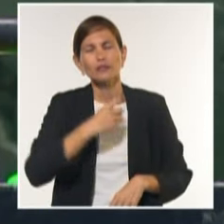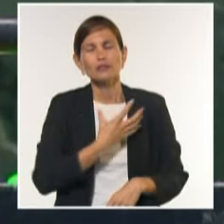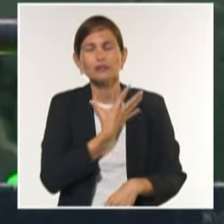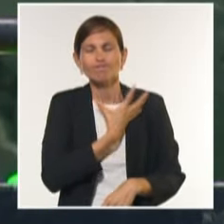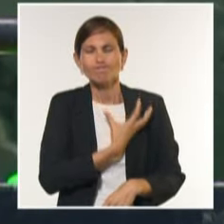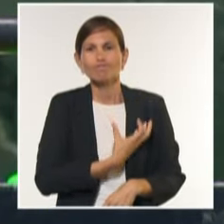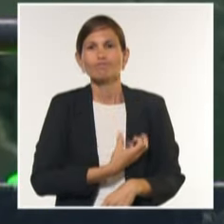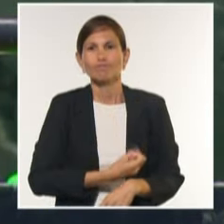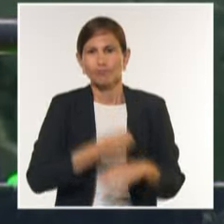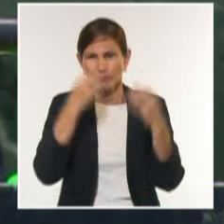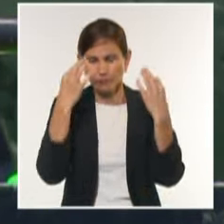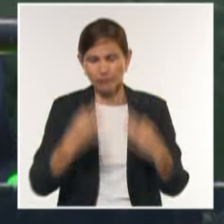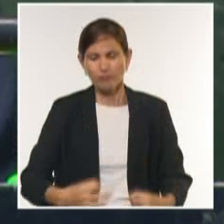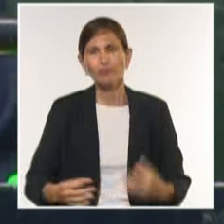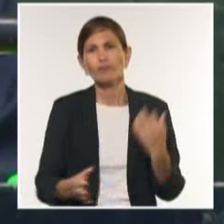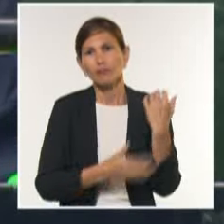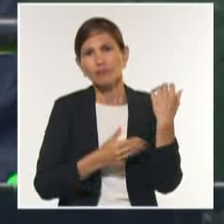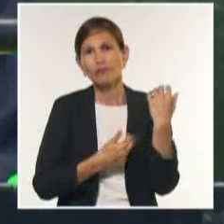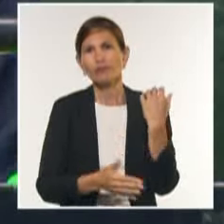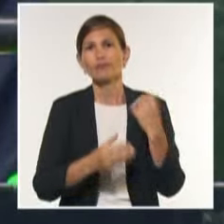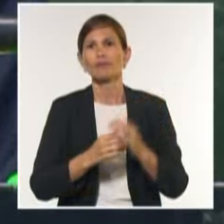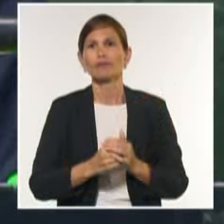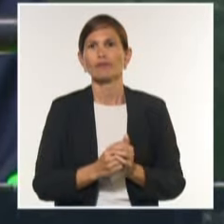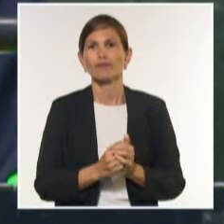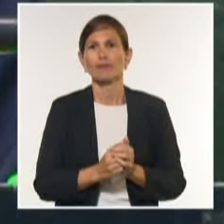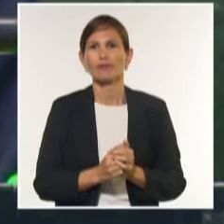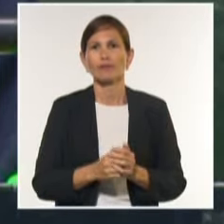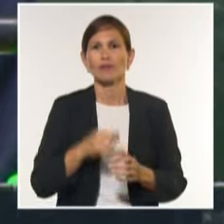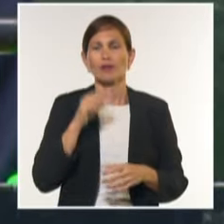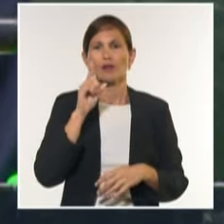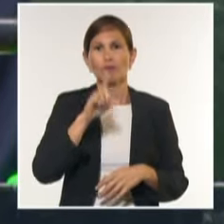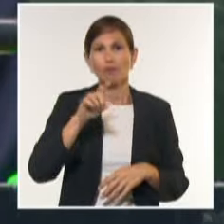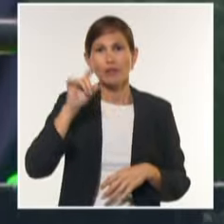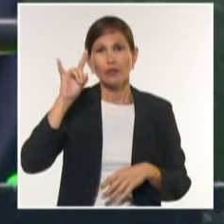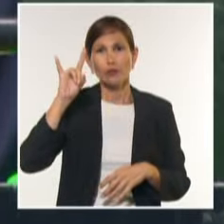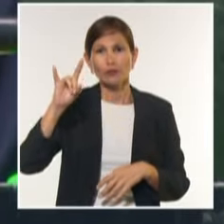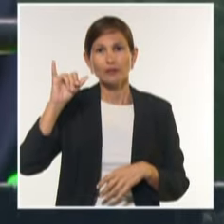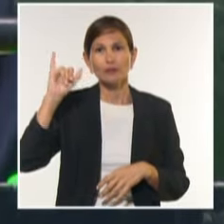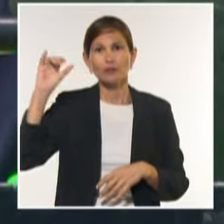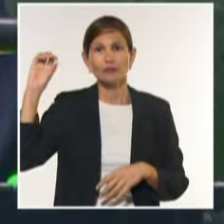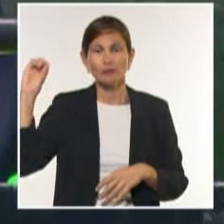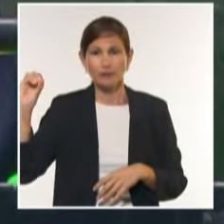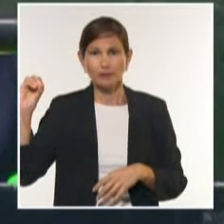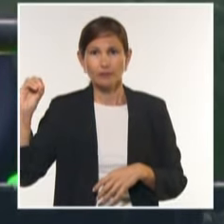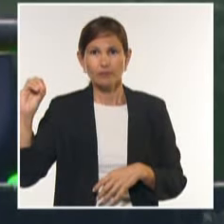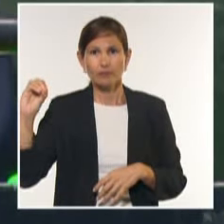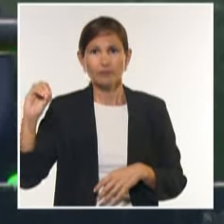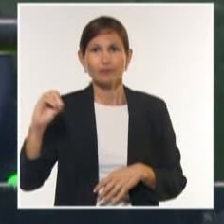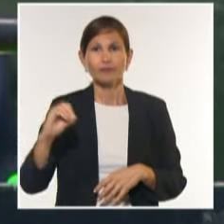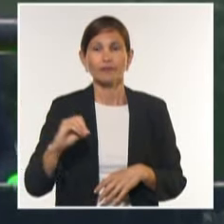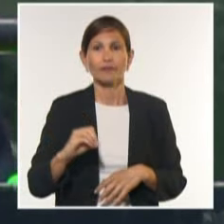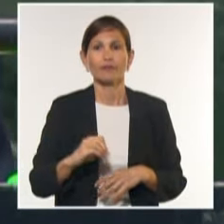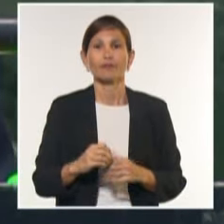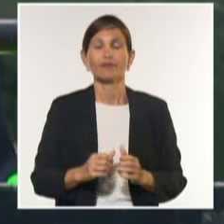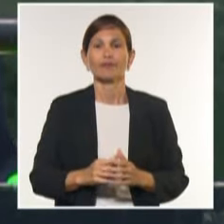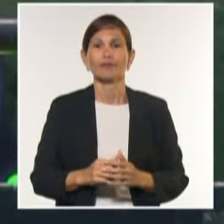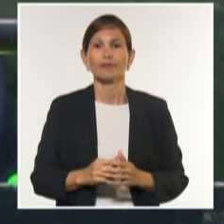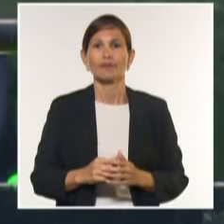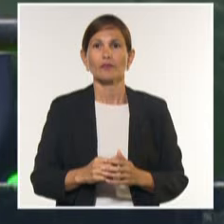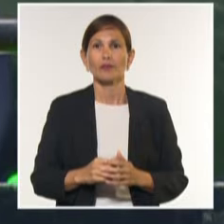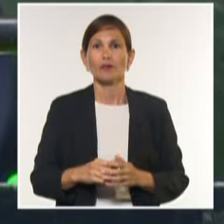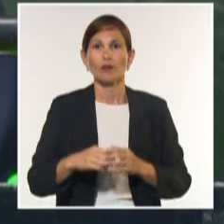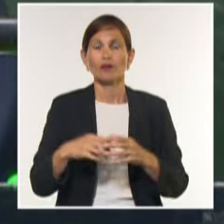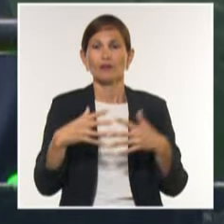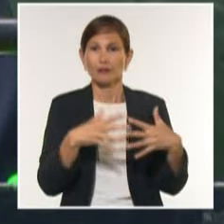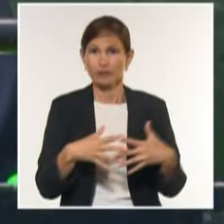ingresos reales. En 1960, el subsecretario de Estado Lester